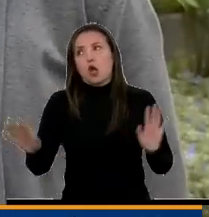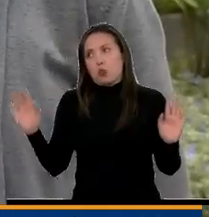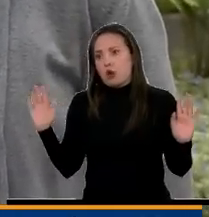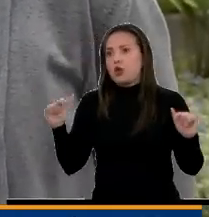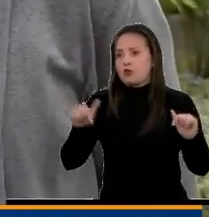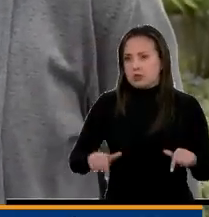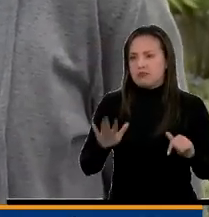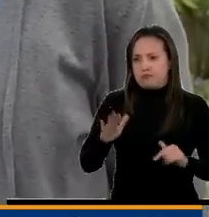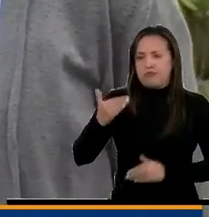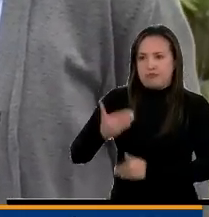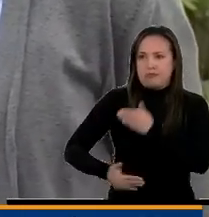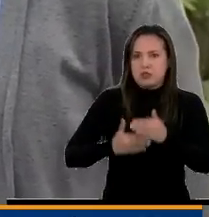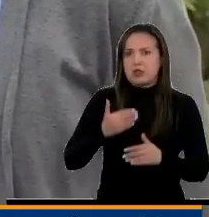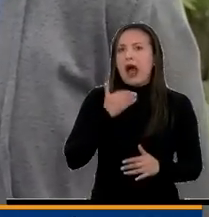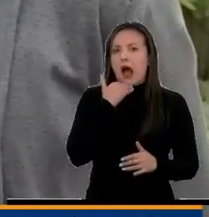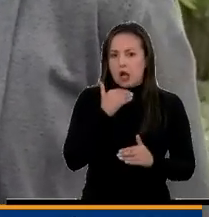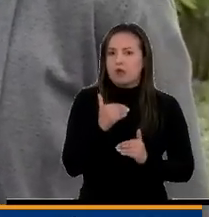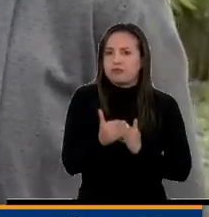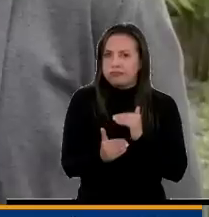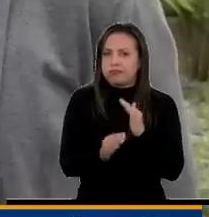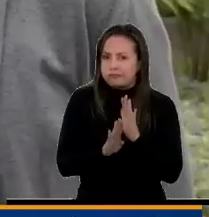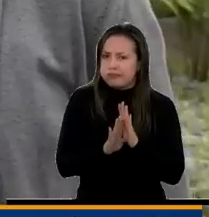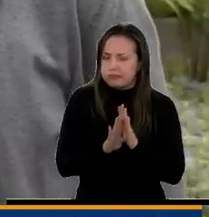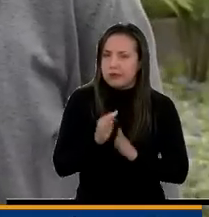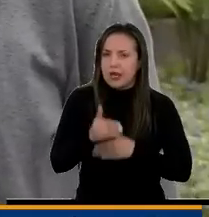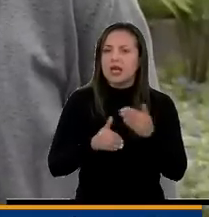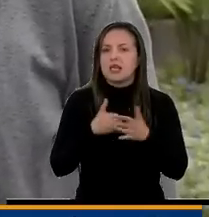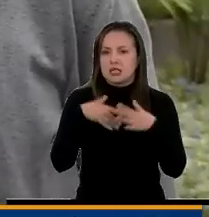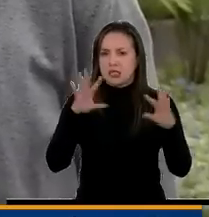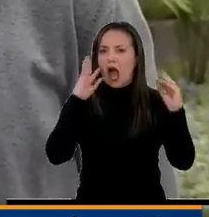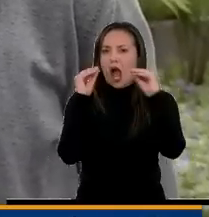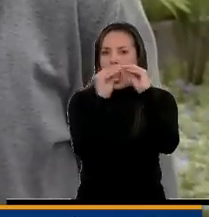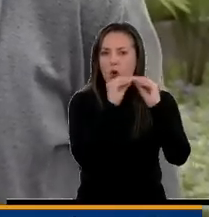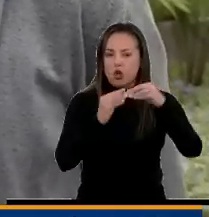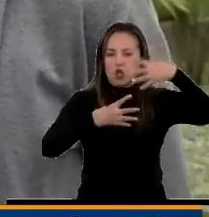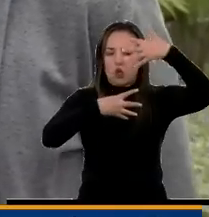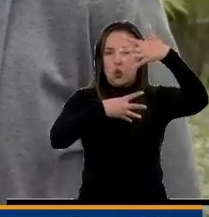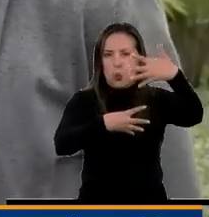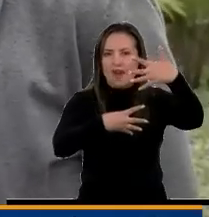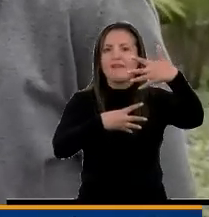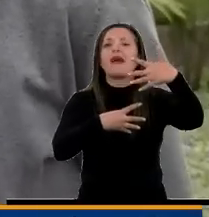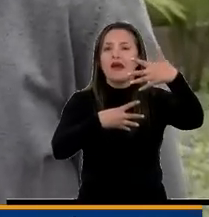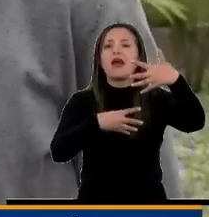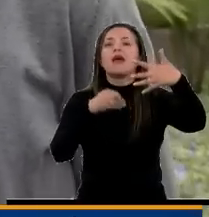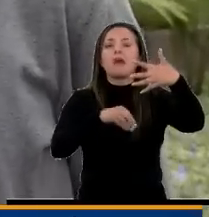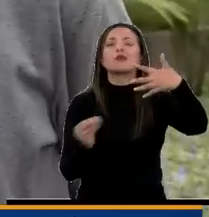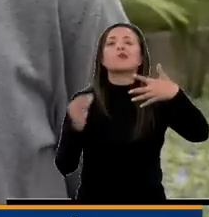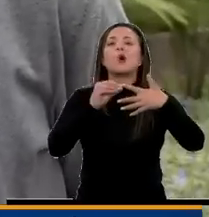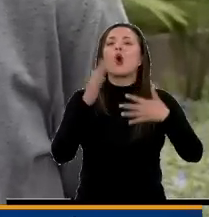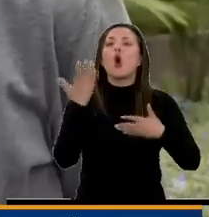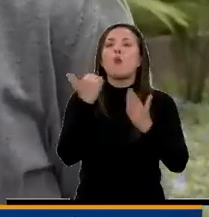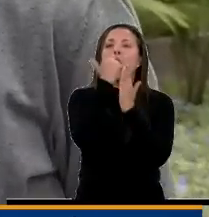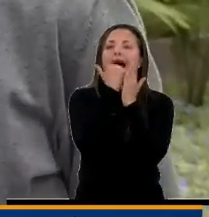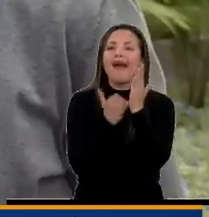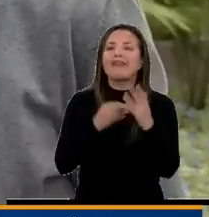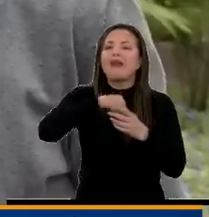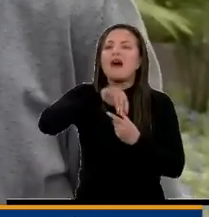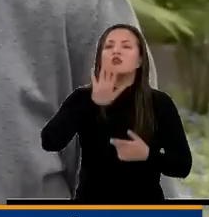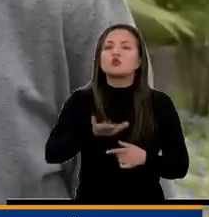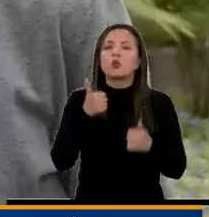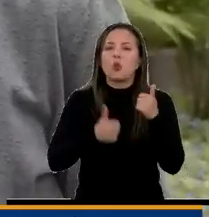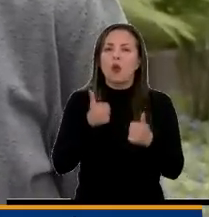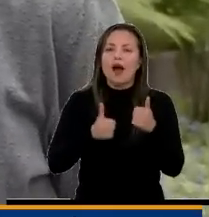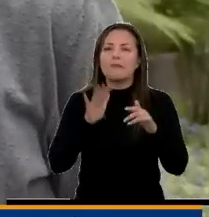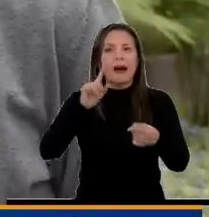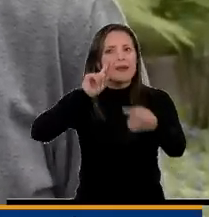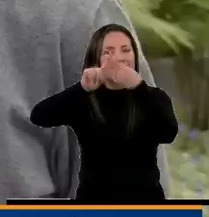en estos meses 9 acuerdos, entre los cuales está la nueva agenda para la paz, que tiene 6 puntos de